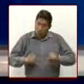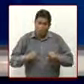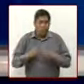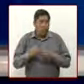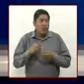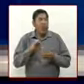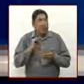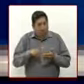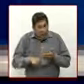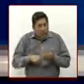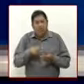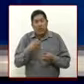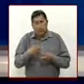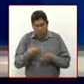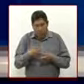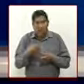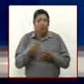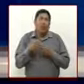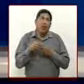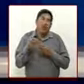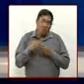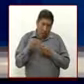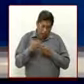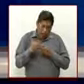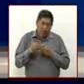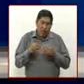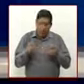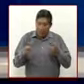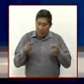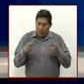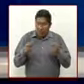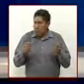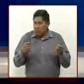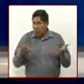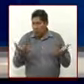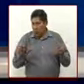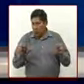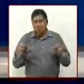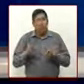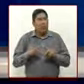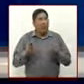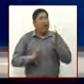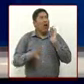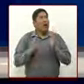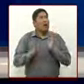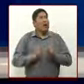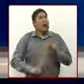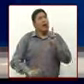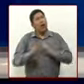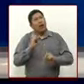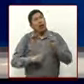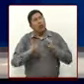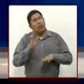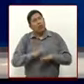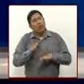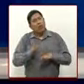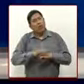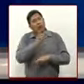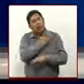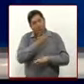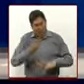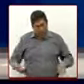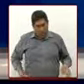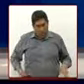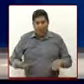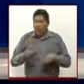divisa en físico, es el papel moneda, no lo tenemos aquí. Pero ha hablado también de algo que es llamativo, el presidente, que su